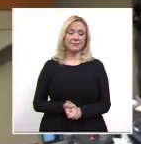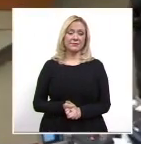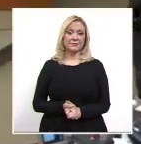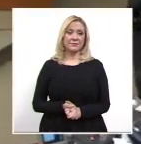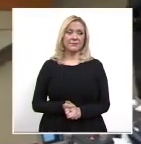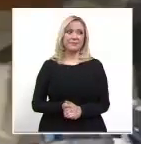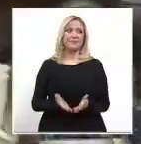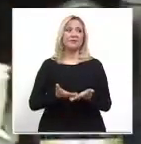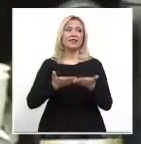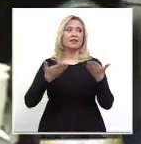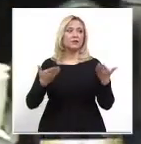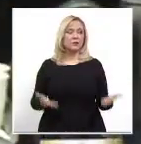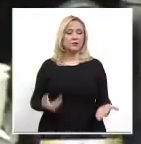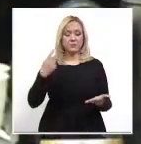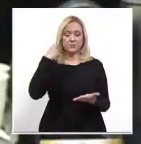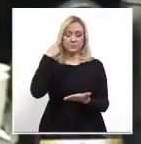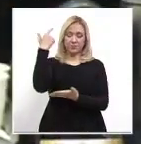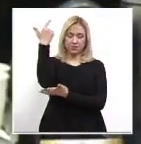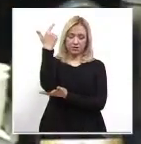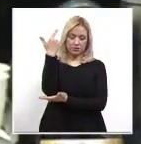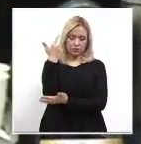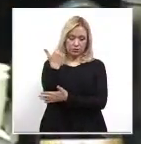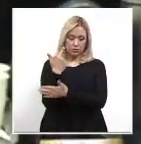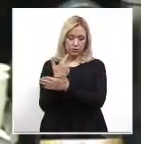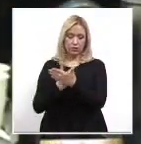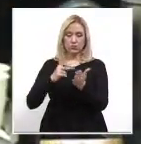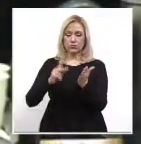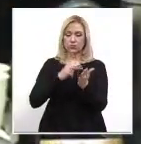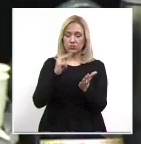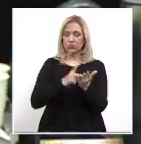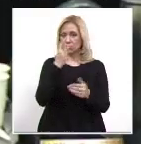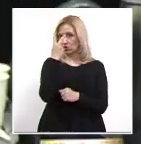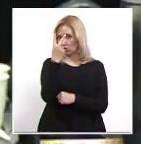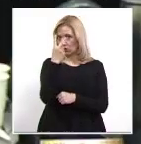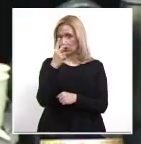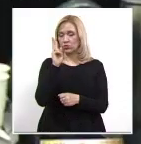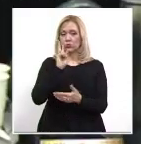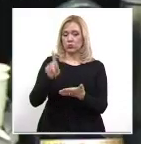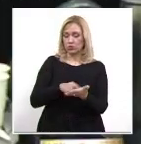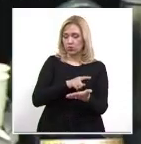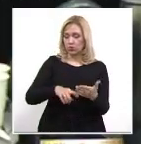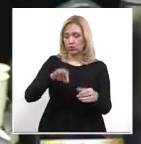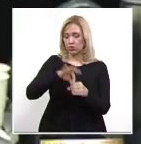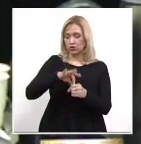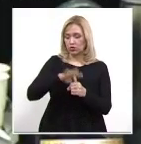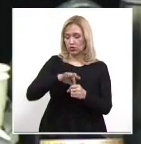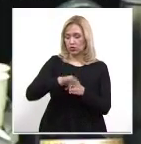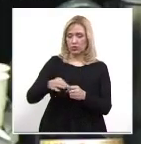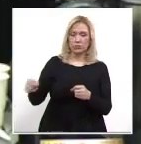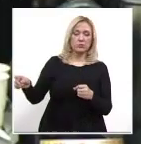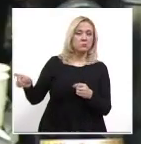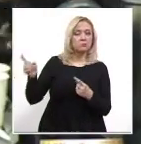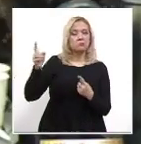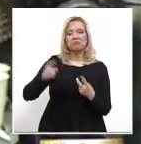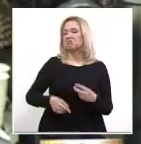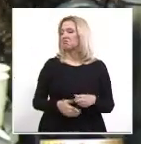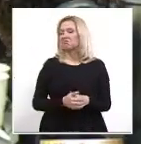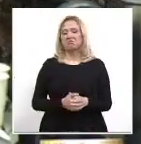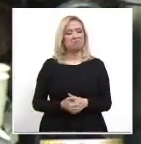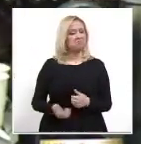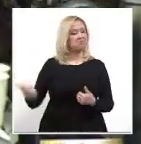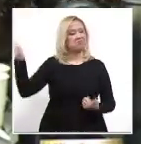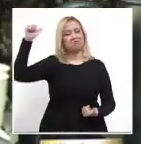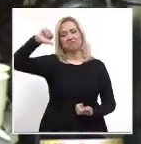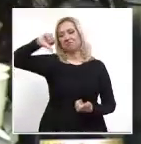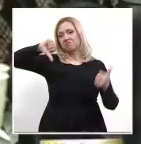El resultado de la segunda votación indica que no se reúne mayoría calificada para ninguna de